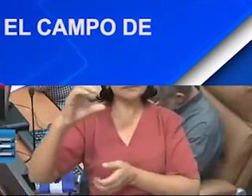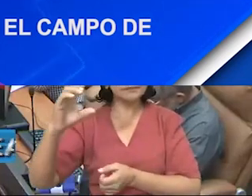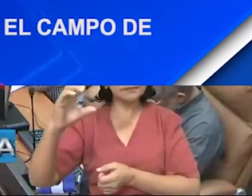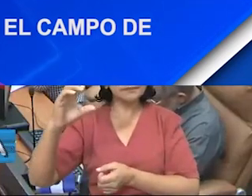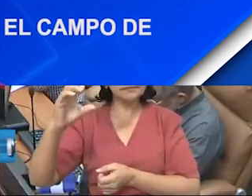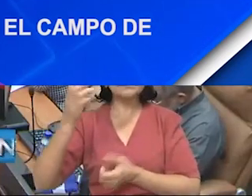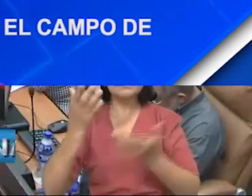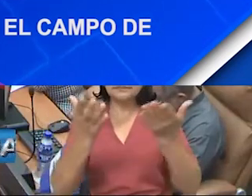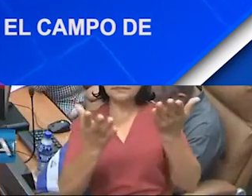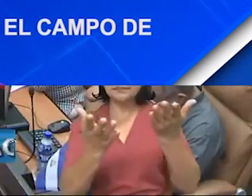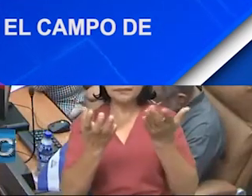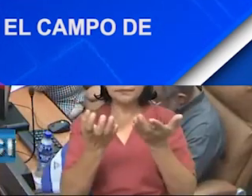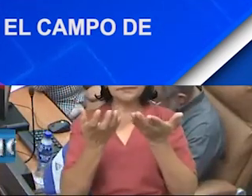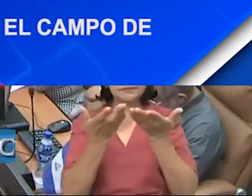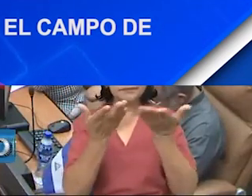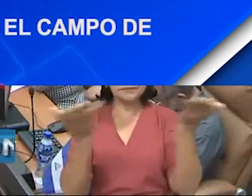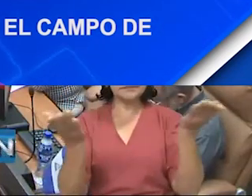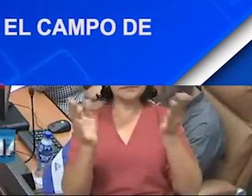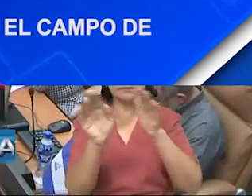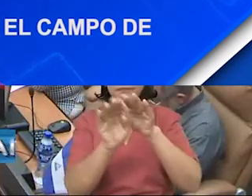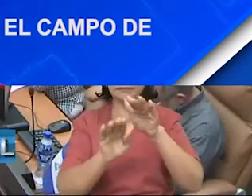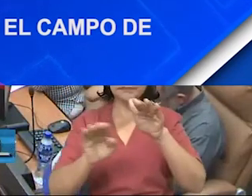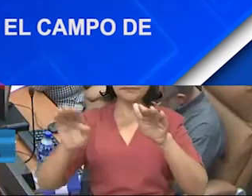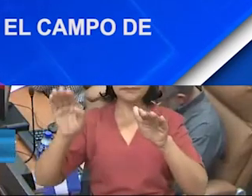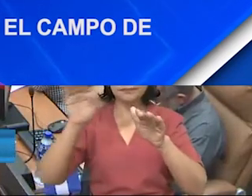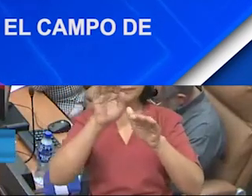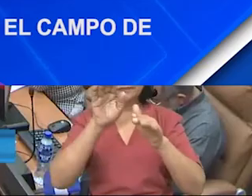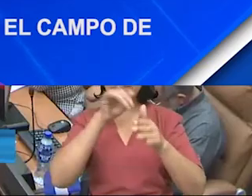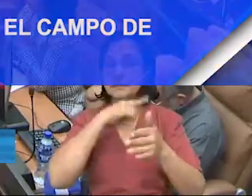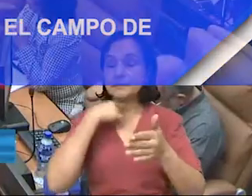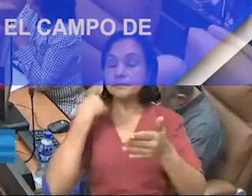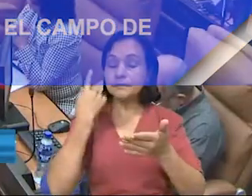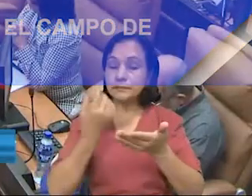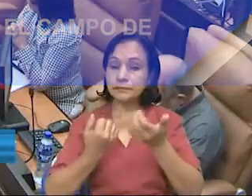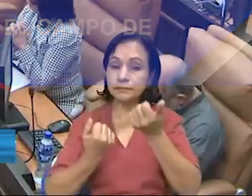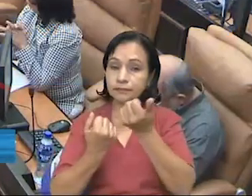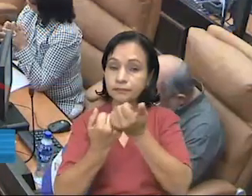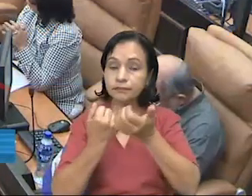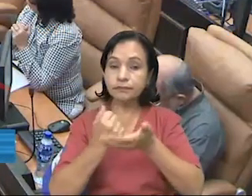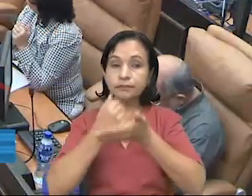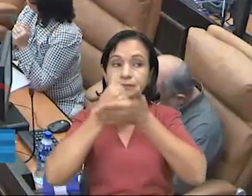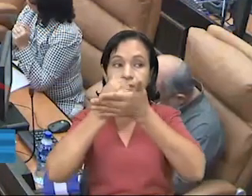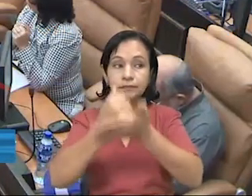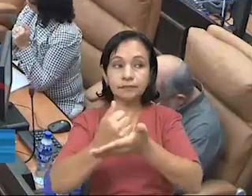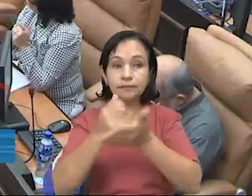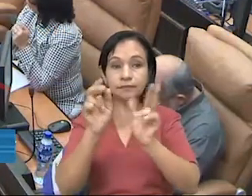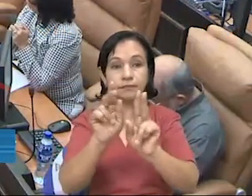deportes, educación física y recreación física. Noticias 12, Darlene Téllez.